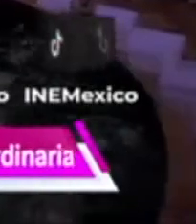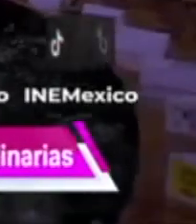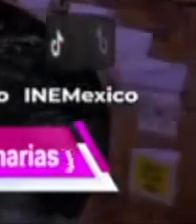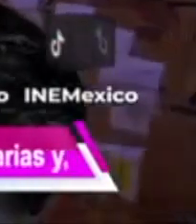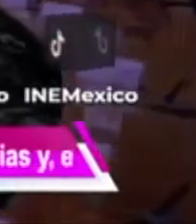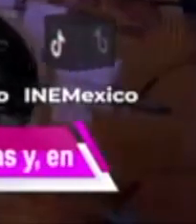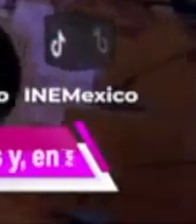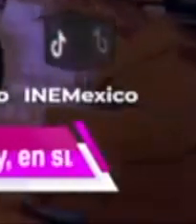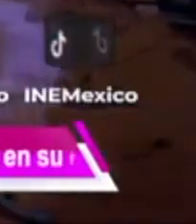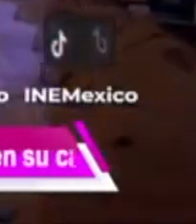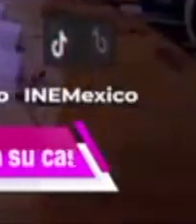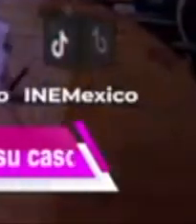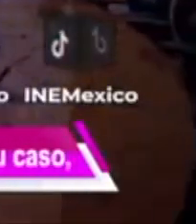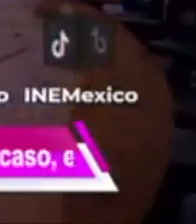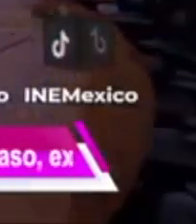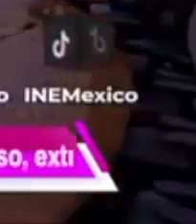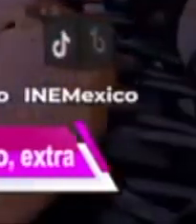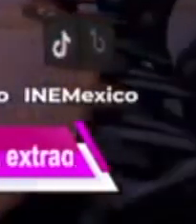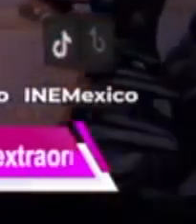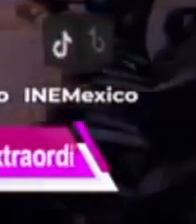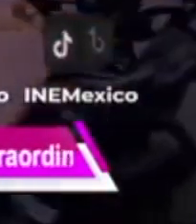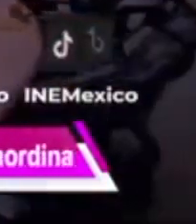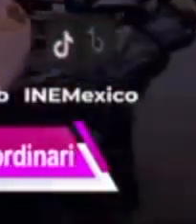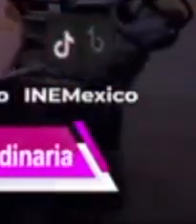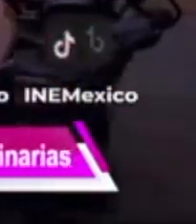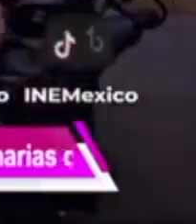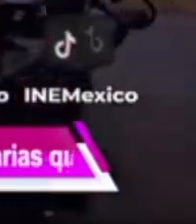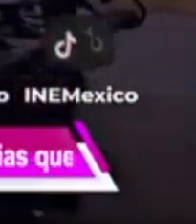El INE aprobó prorrogar la vigencia de